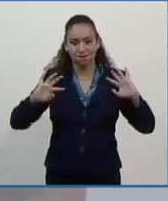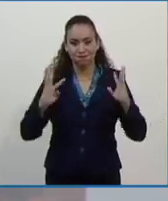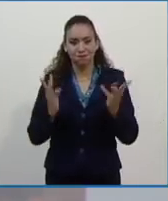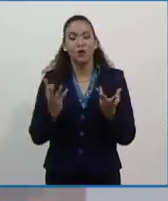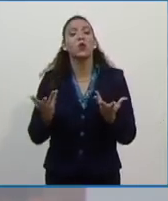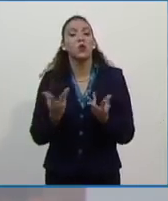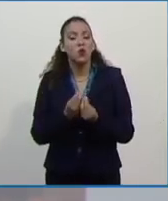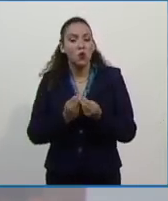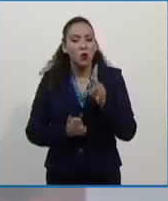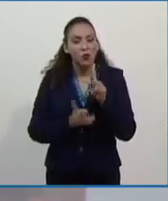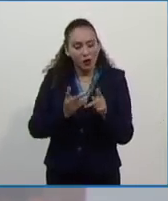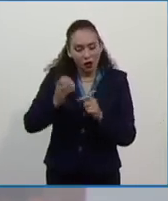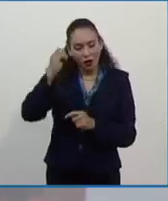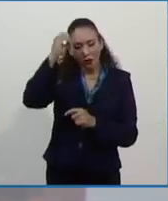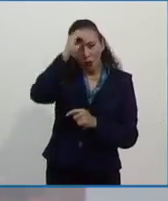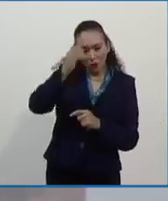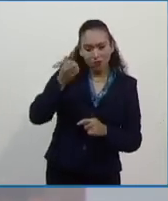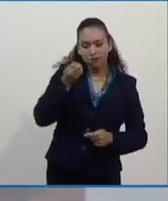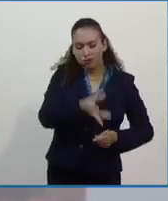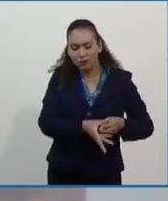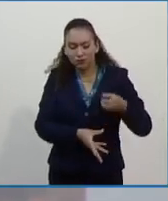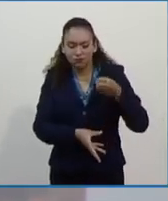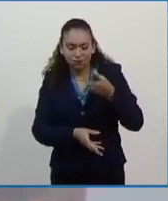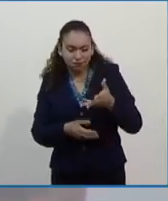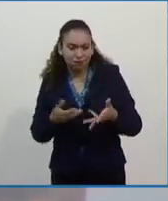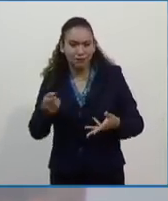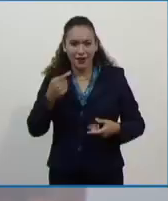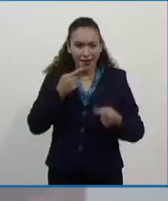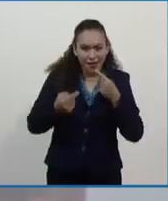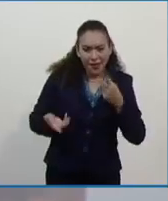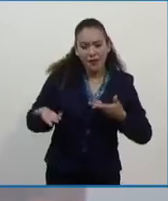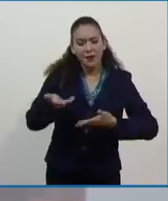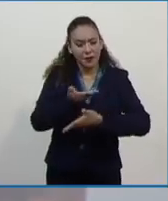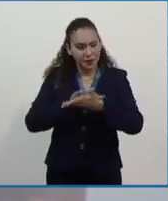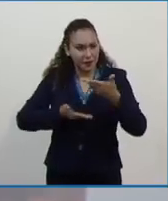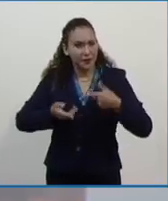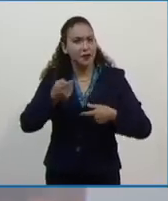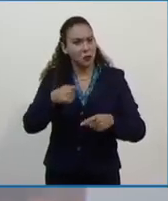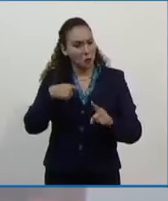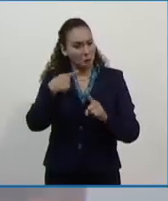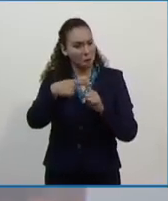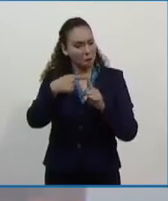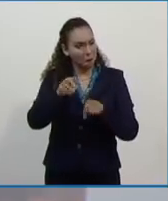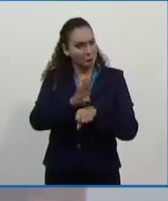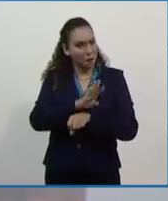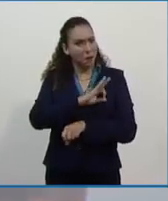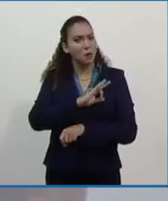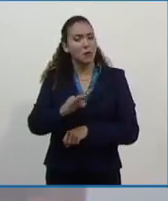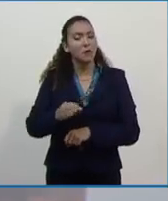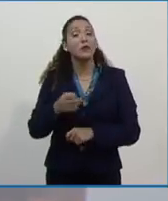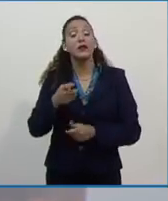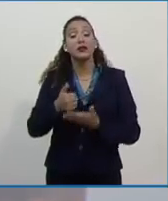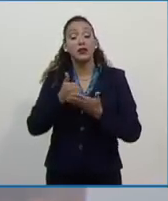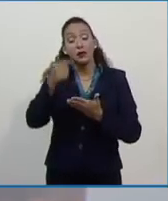de autocrítica y reflexión que derive invariablemente en una mejor